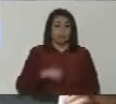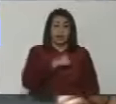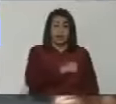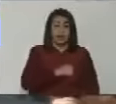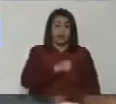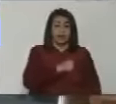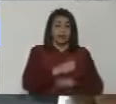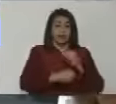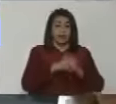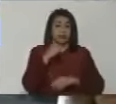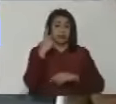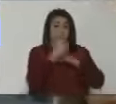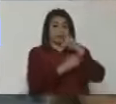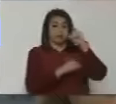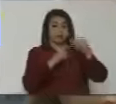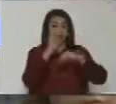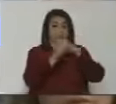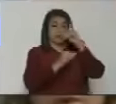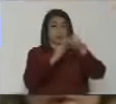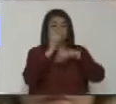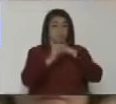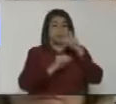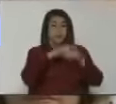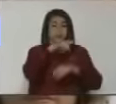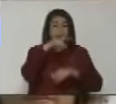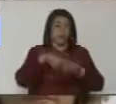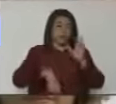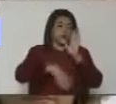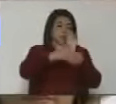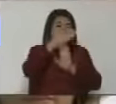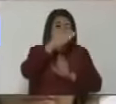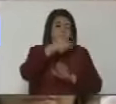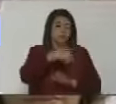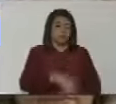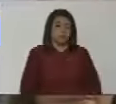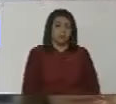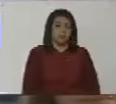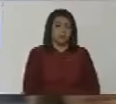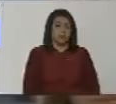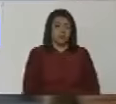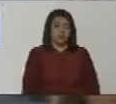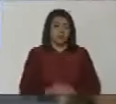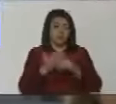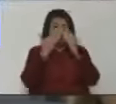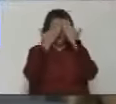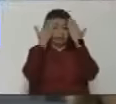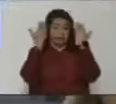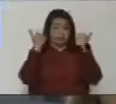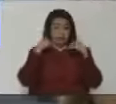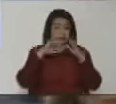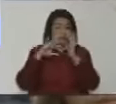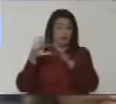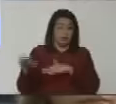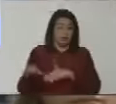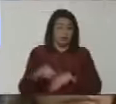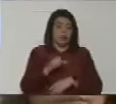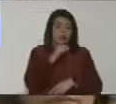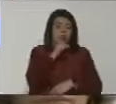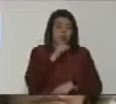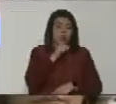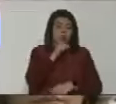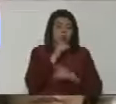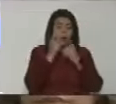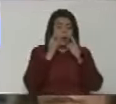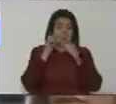lamentablemente hizo migrar a un sinnúmero de conciudadanos, dejando atrás a esos adultos y